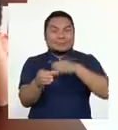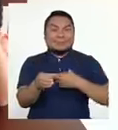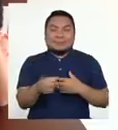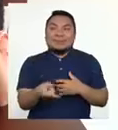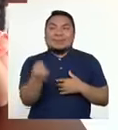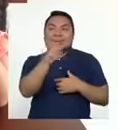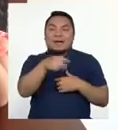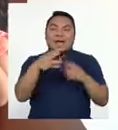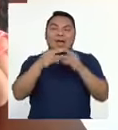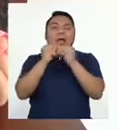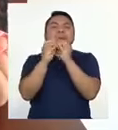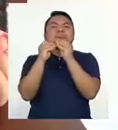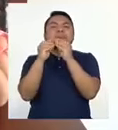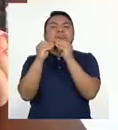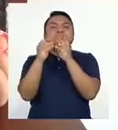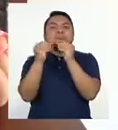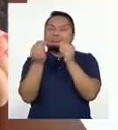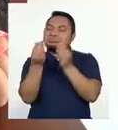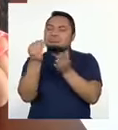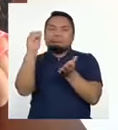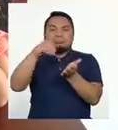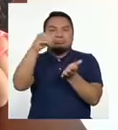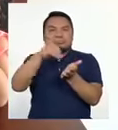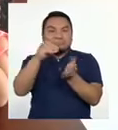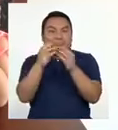un trapito,